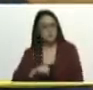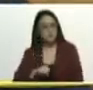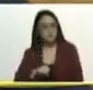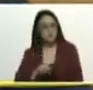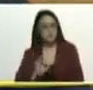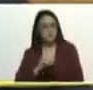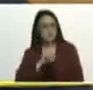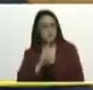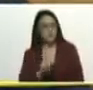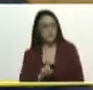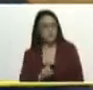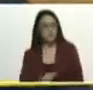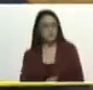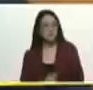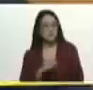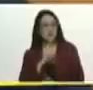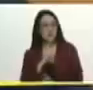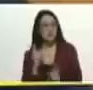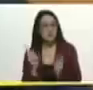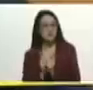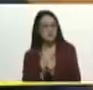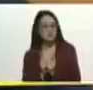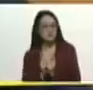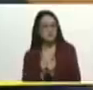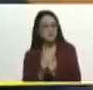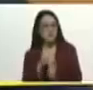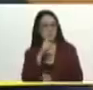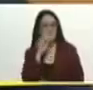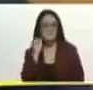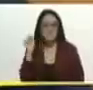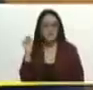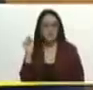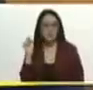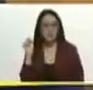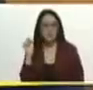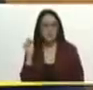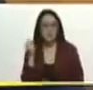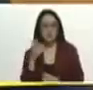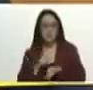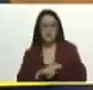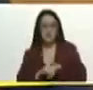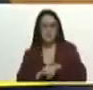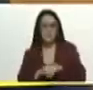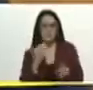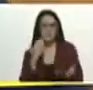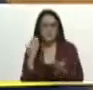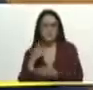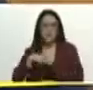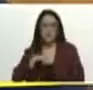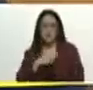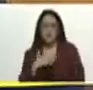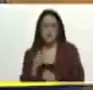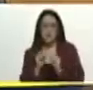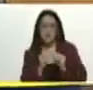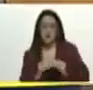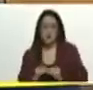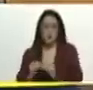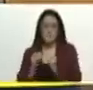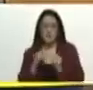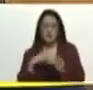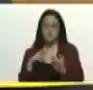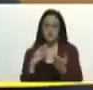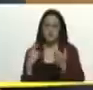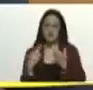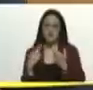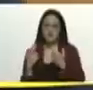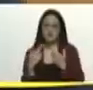a responder brevemente para que Maduro, para darle tiempo a Maduro. Nosotros queremos recuperar nuestras